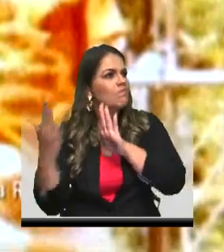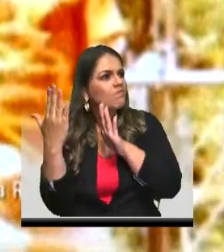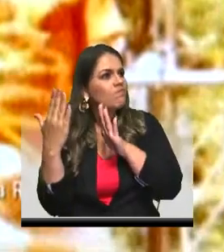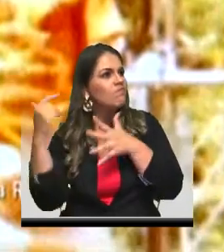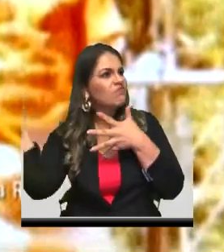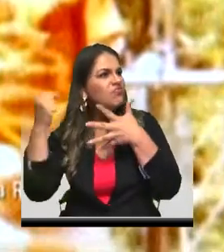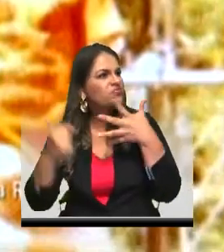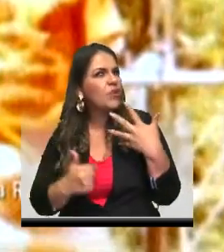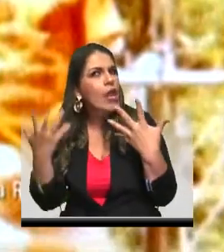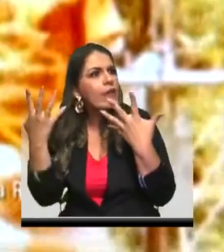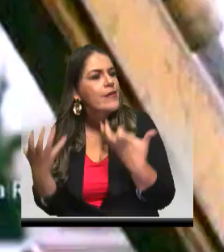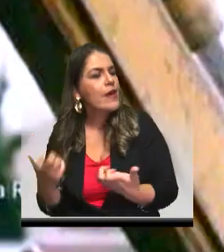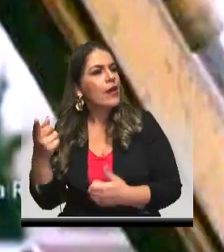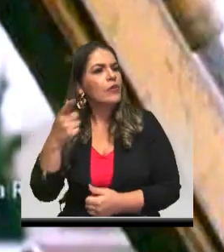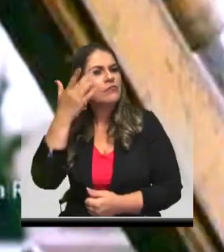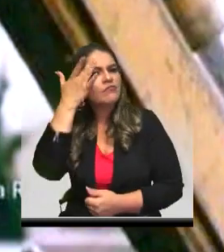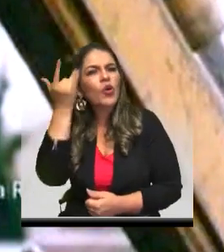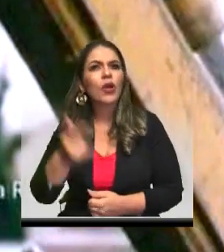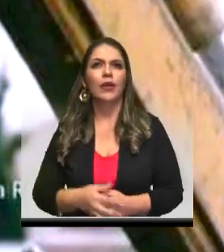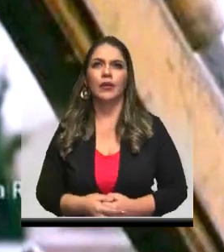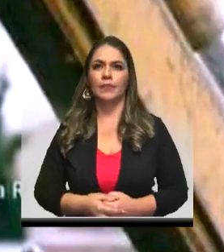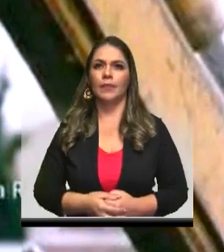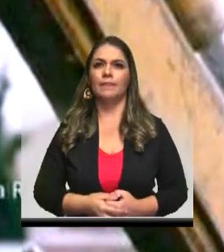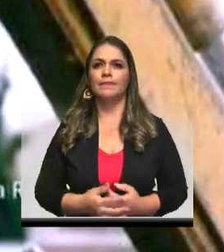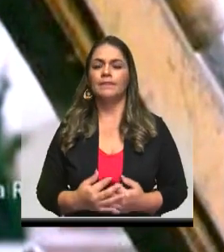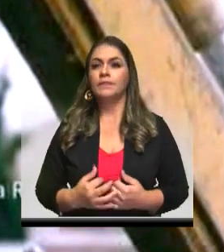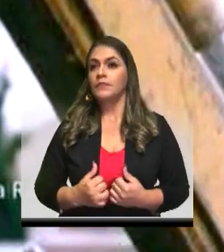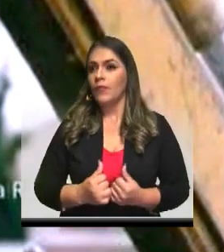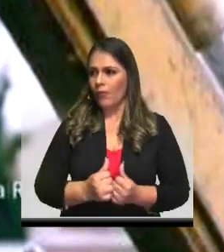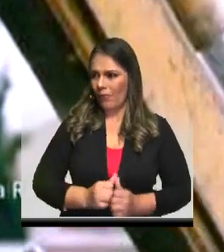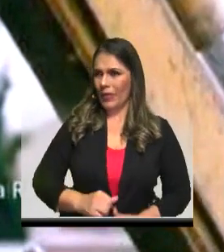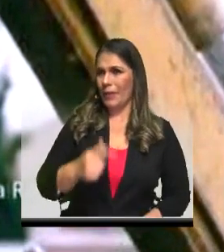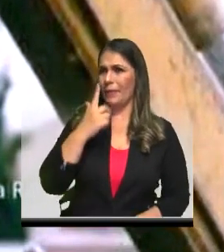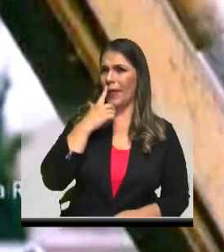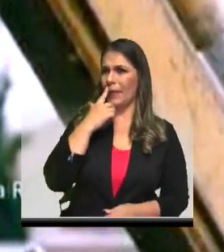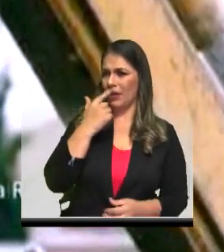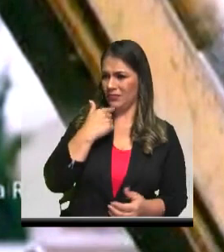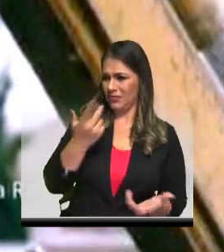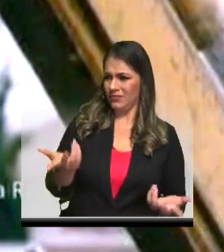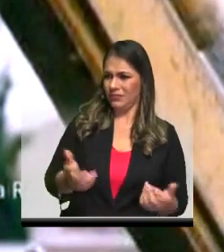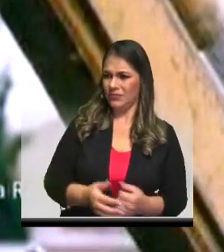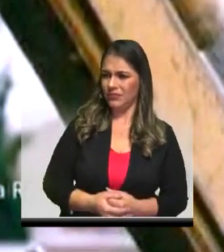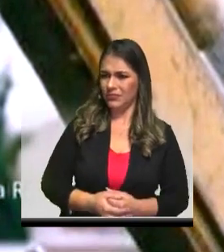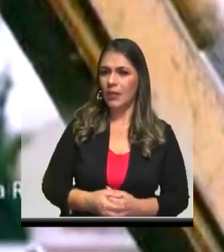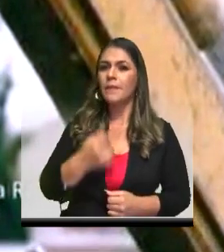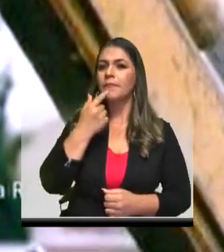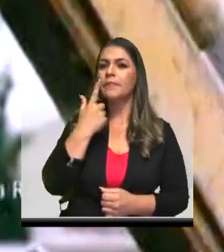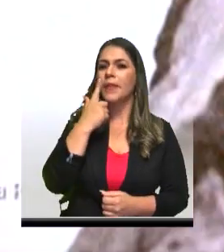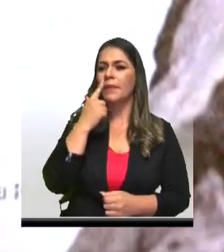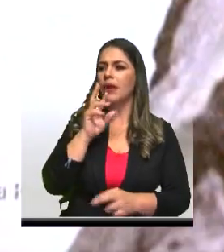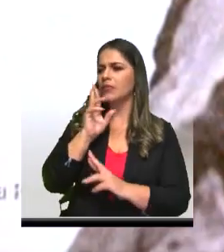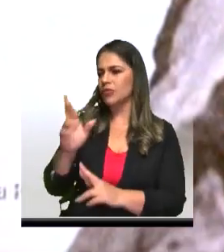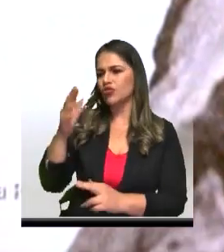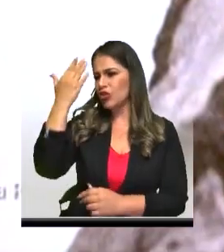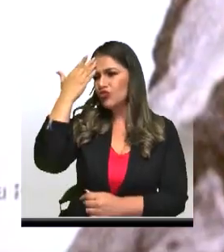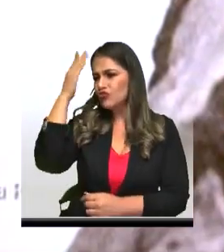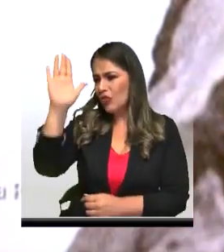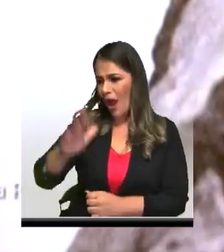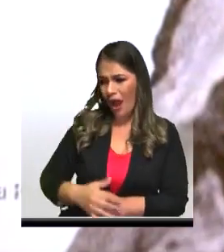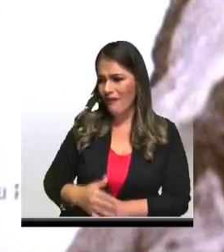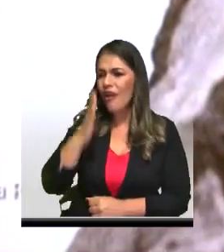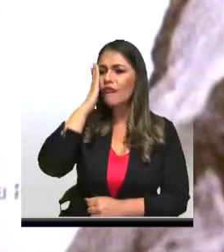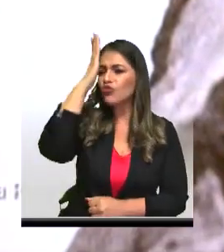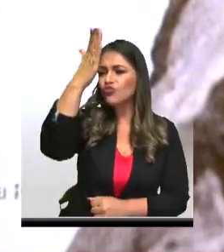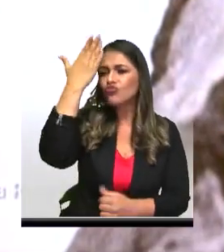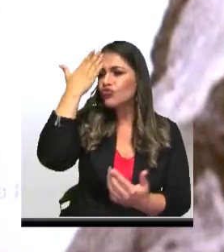heridas profundas en la sociedad, ¿no? Le salto yo a mi padre con eso y me dice, pero a ver, ¿qué vas a saber tú si no sabes todavía qué vas a hacer de tu